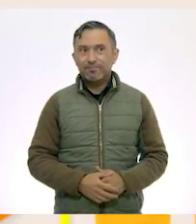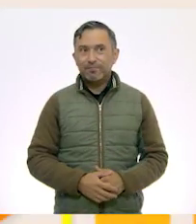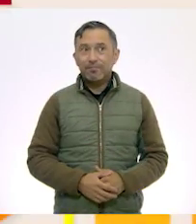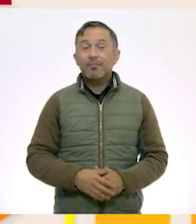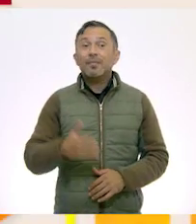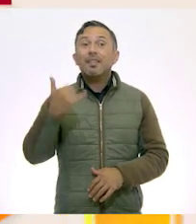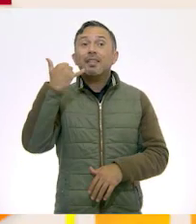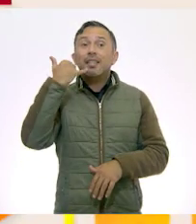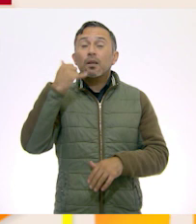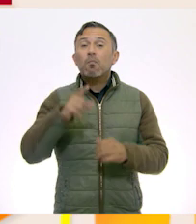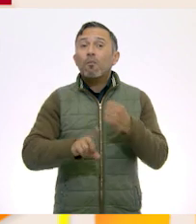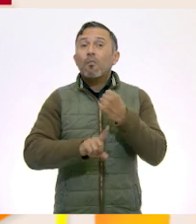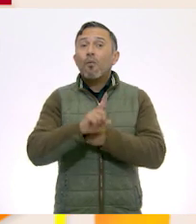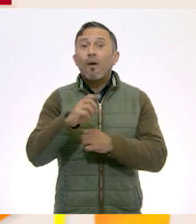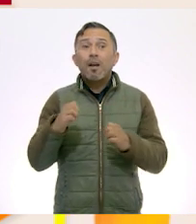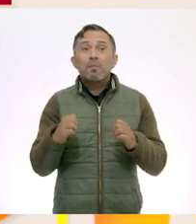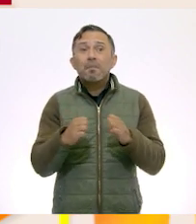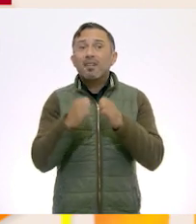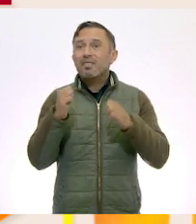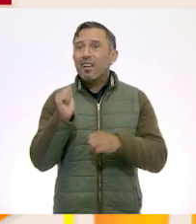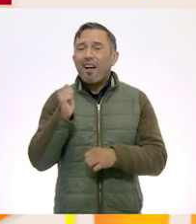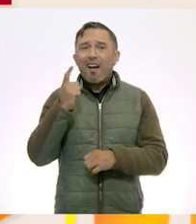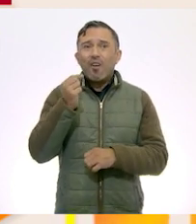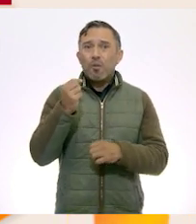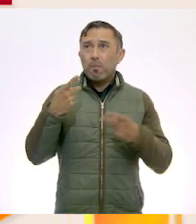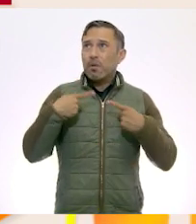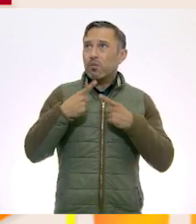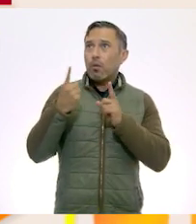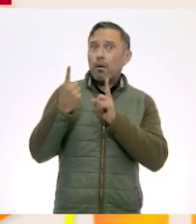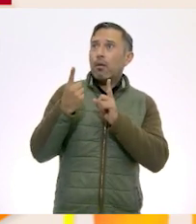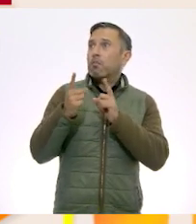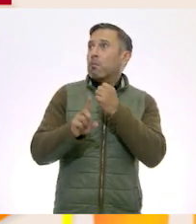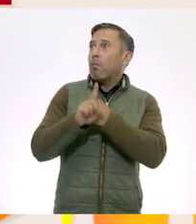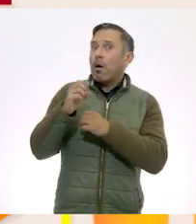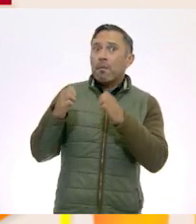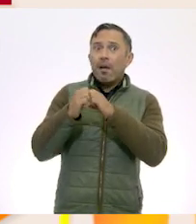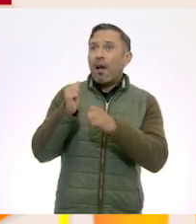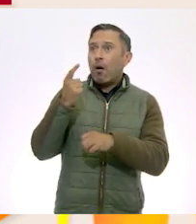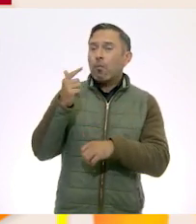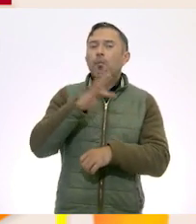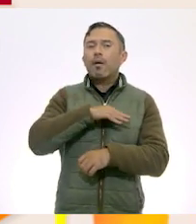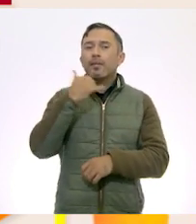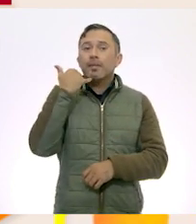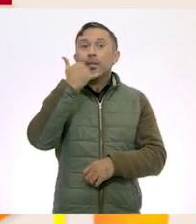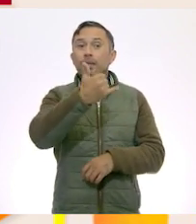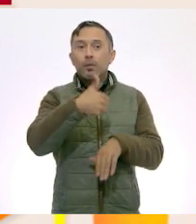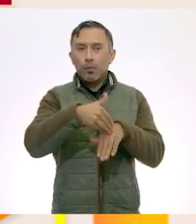número puedes llamar cuando tú o alguien cerca de ti tenga una emergencia.